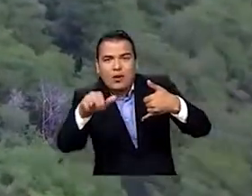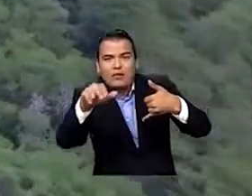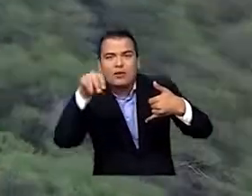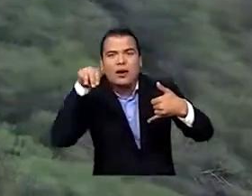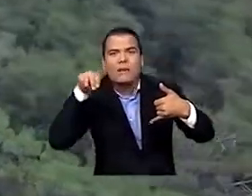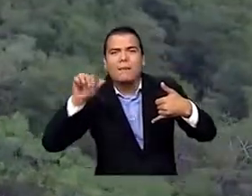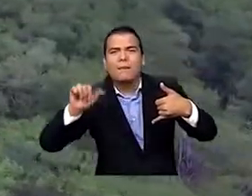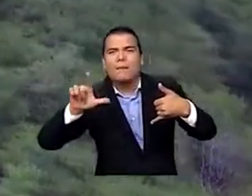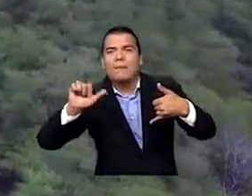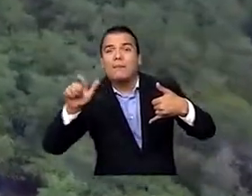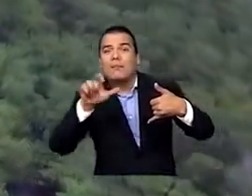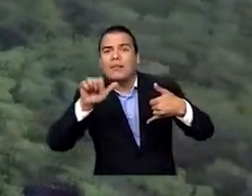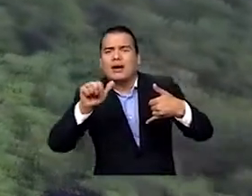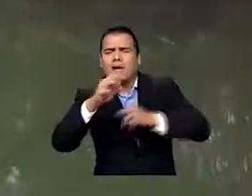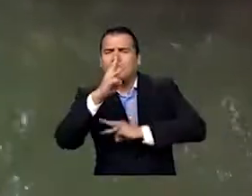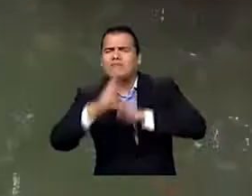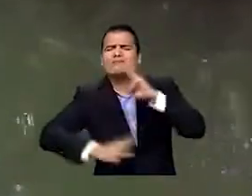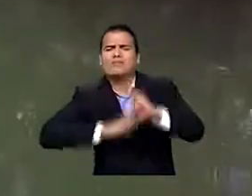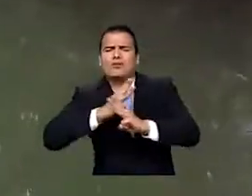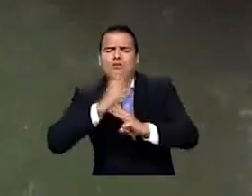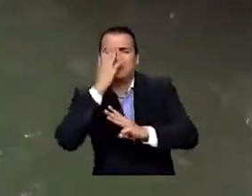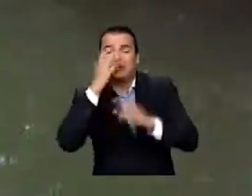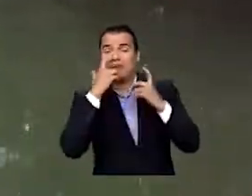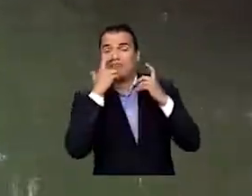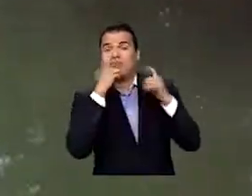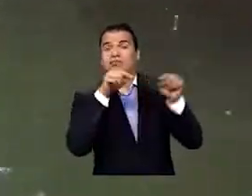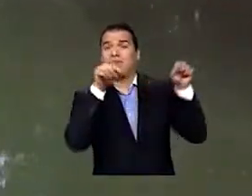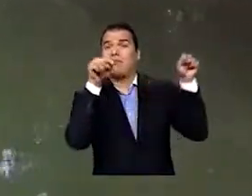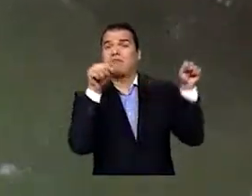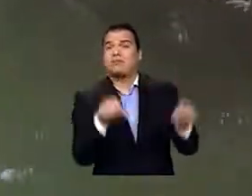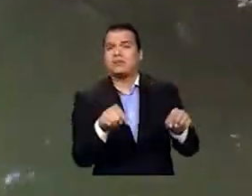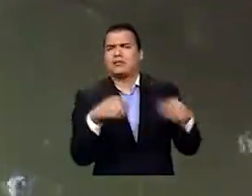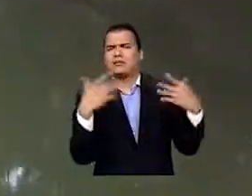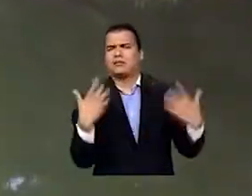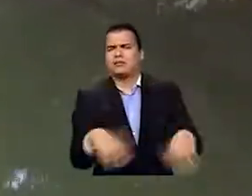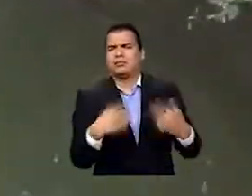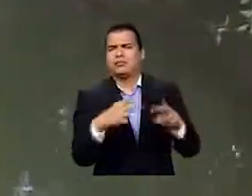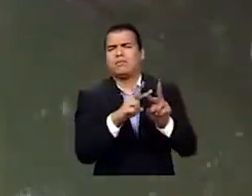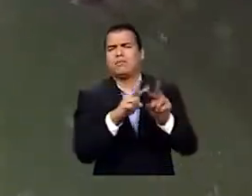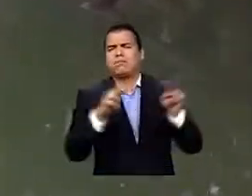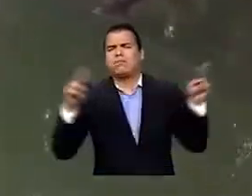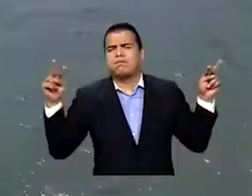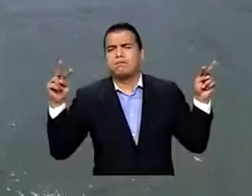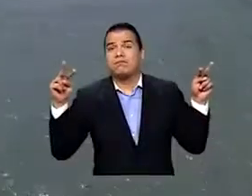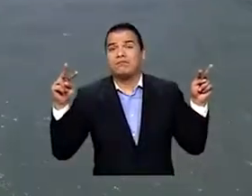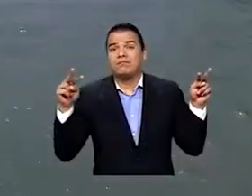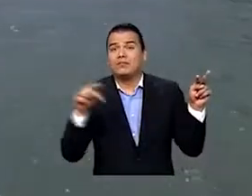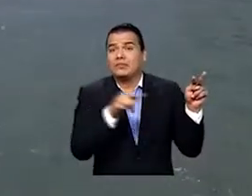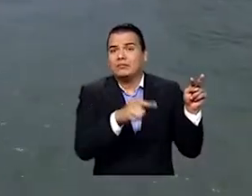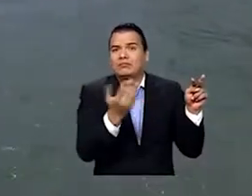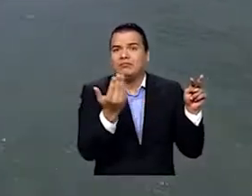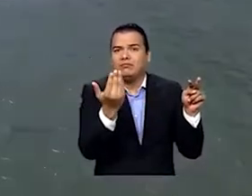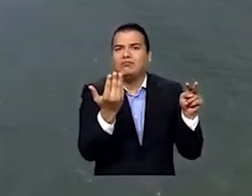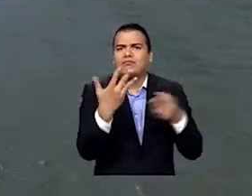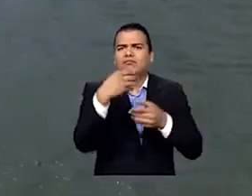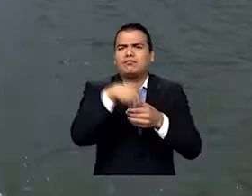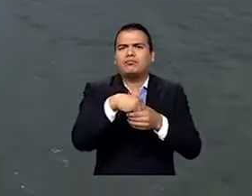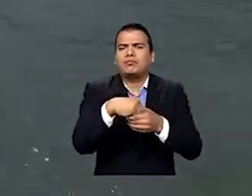es considerado en el contexto mundial como una de las regiones más ricas en biodiversidad, sirviendo de hogar